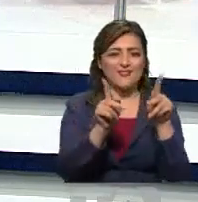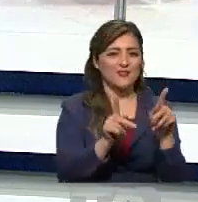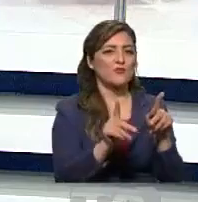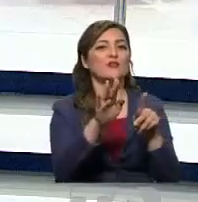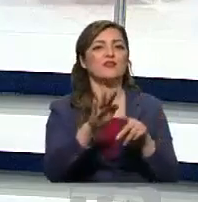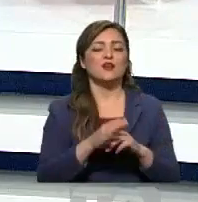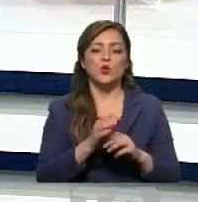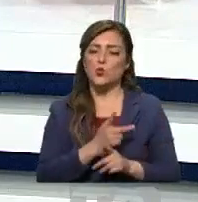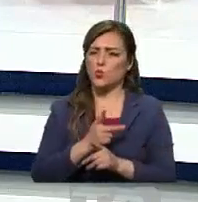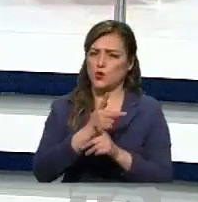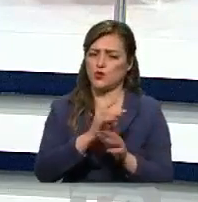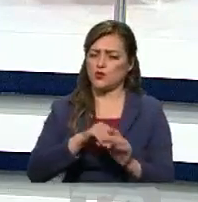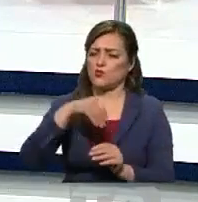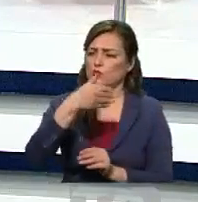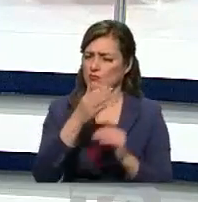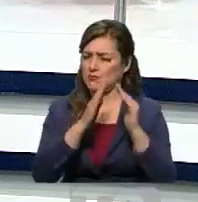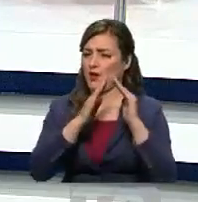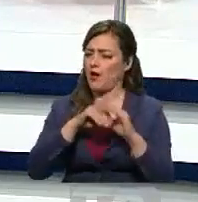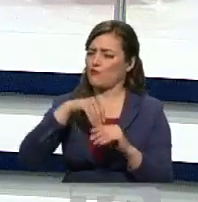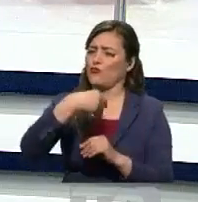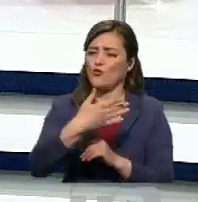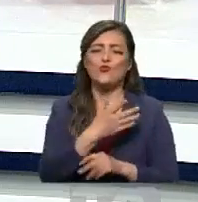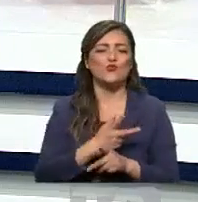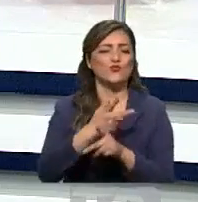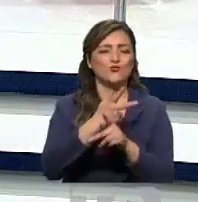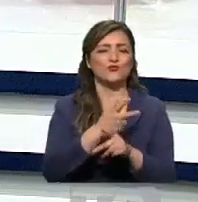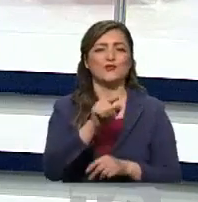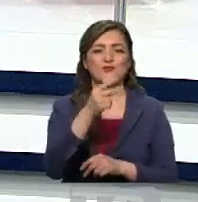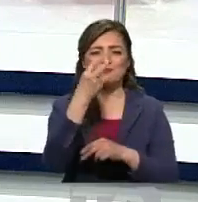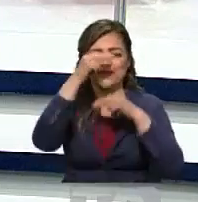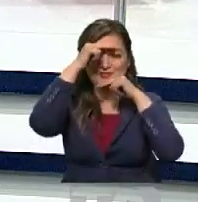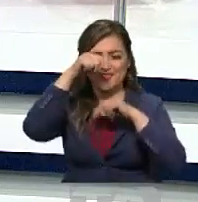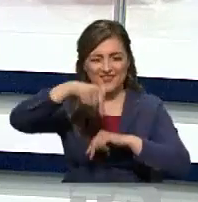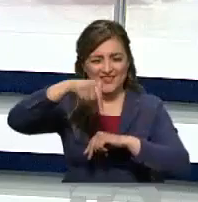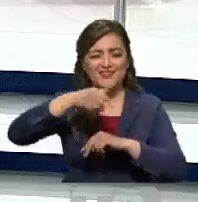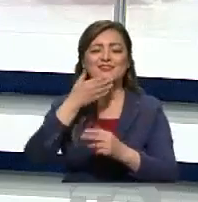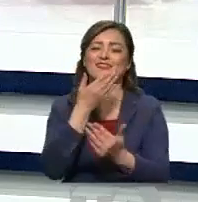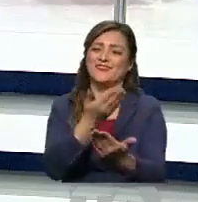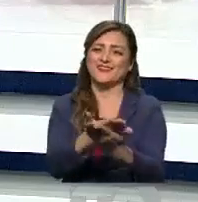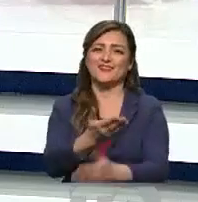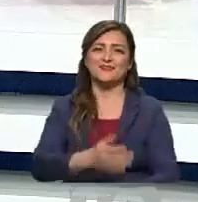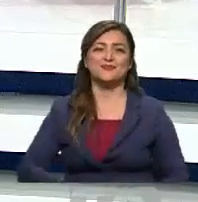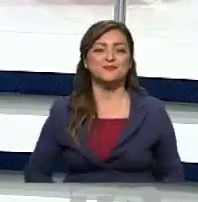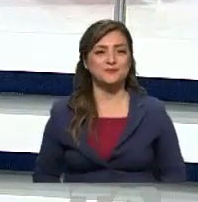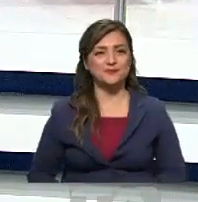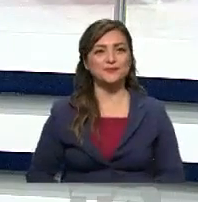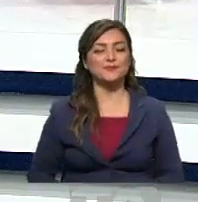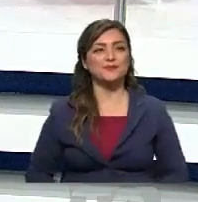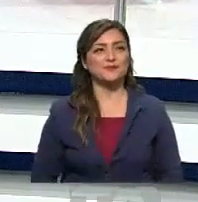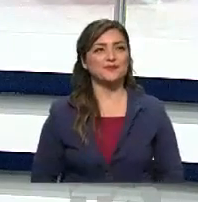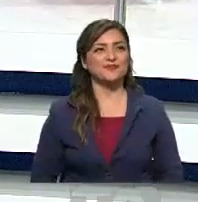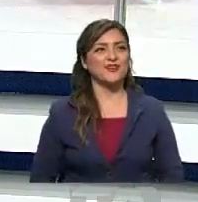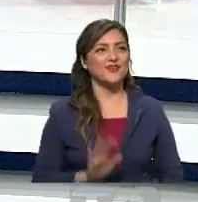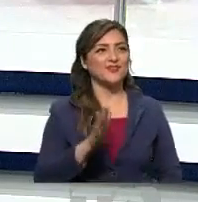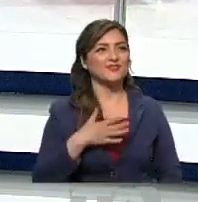salgan con todas las precauciones de su casa y desde aquí queremos agradecerles, como todas las mañanas, por su sintonía. Andrea. ¿Qué tal,